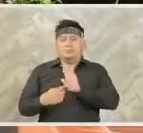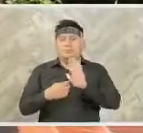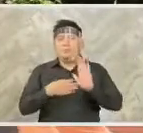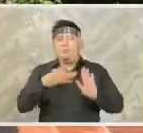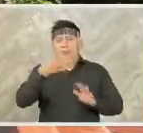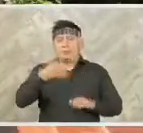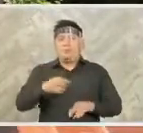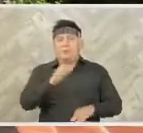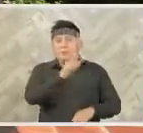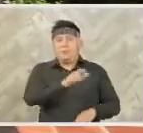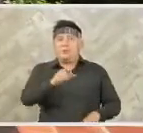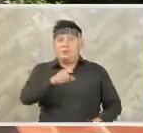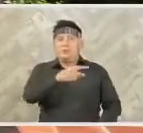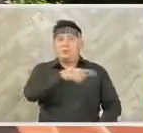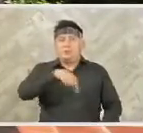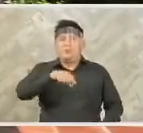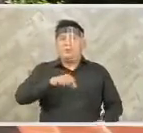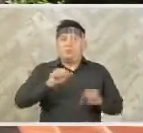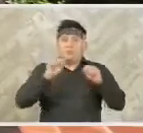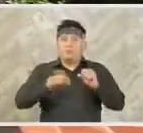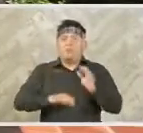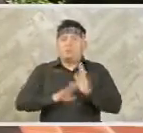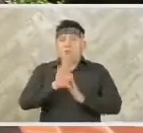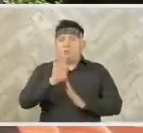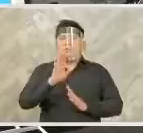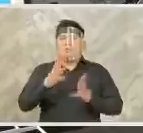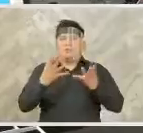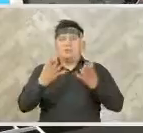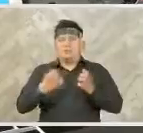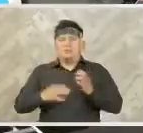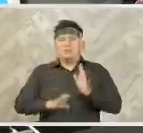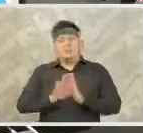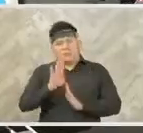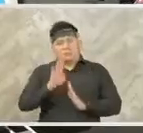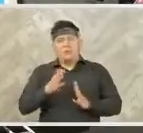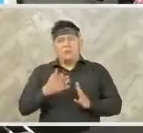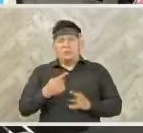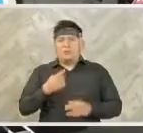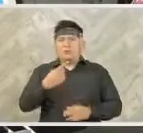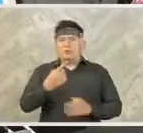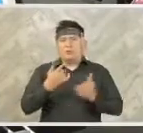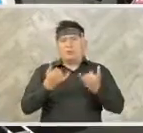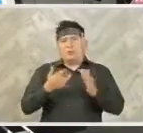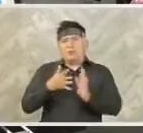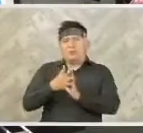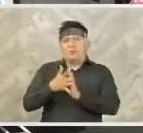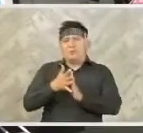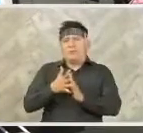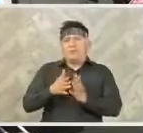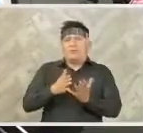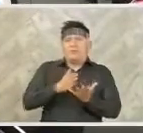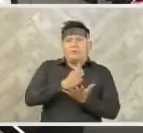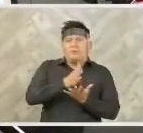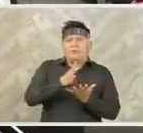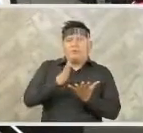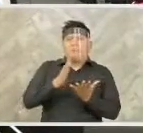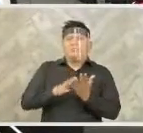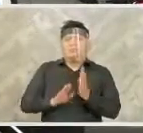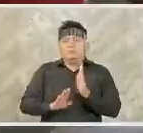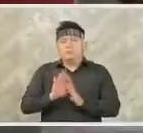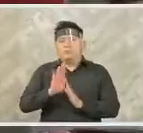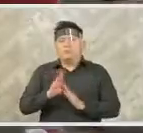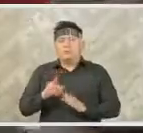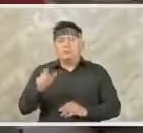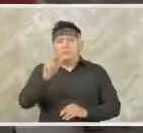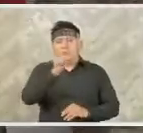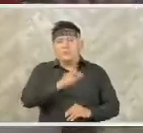víctimas del conflicto armado sí se están subiendo en esta escalera de la cual hemos venido hablando también en otras líneas del plan de desarrollo y que las víctimas del